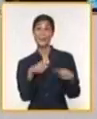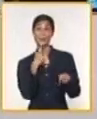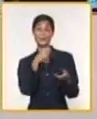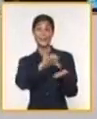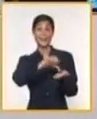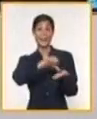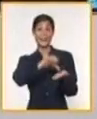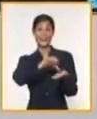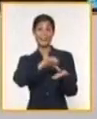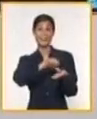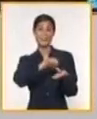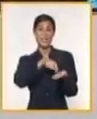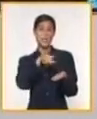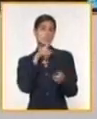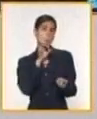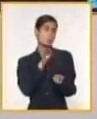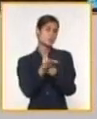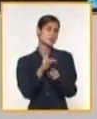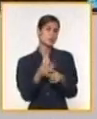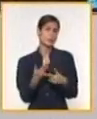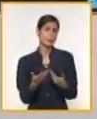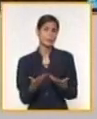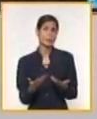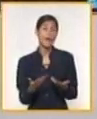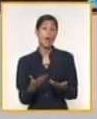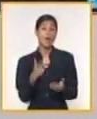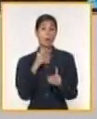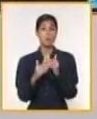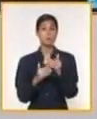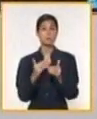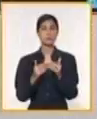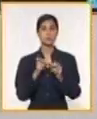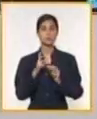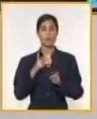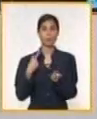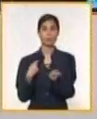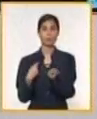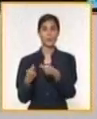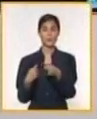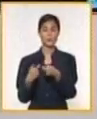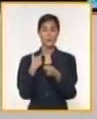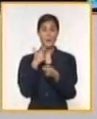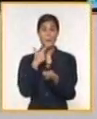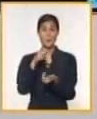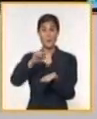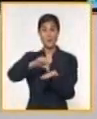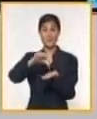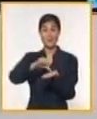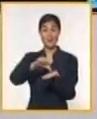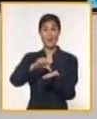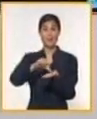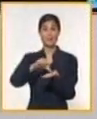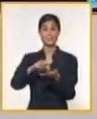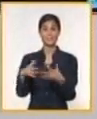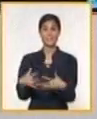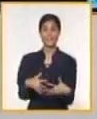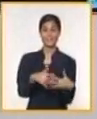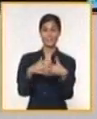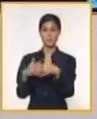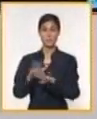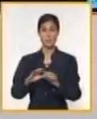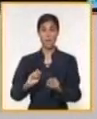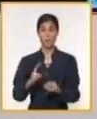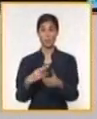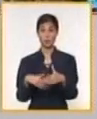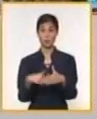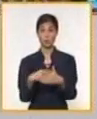se desencadena en medio de un proceso negociador de Irán con Estados Unidos, 2 días antes de lo que, o